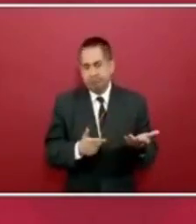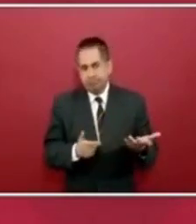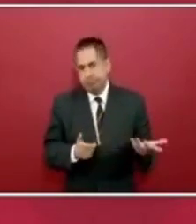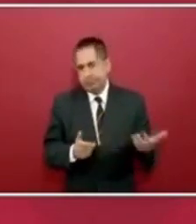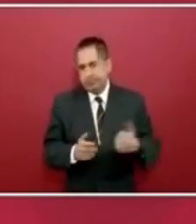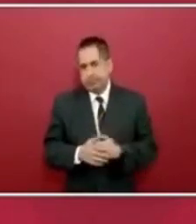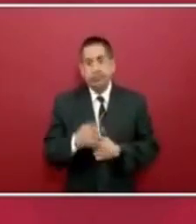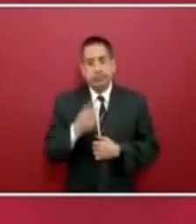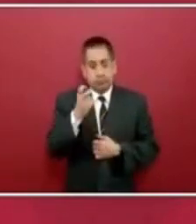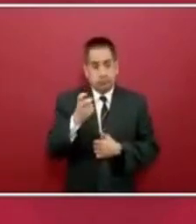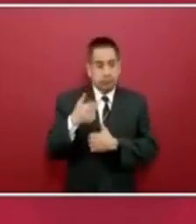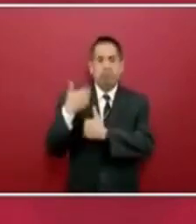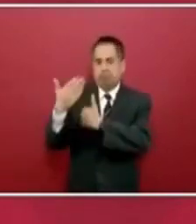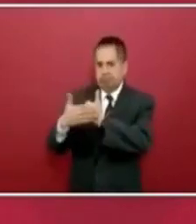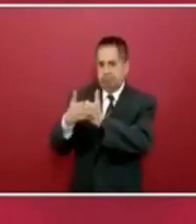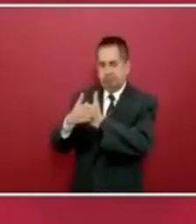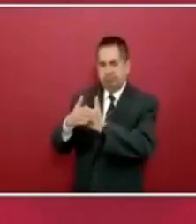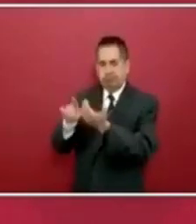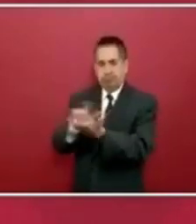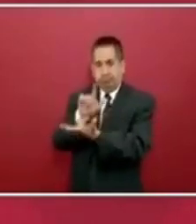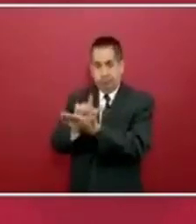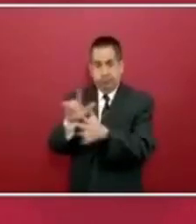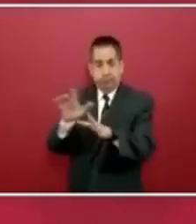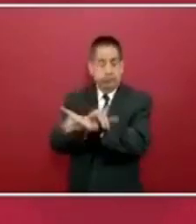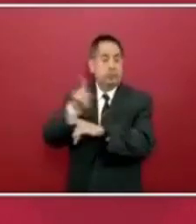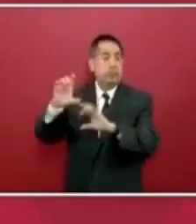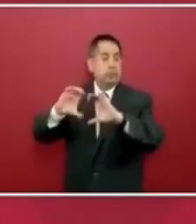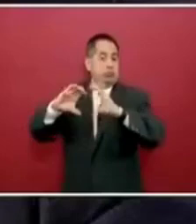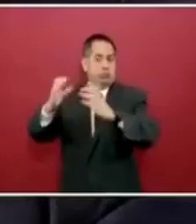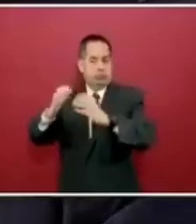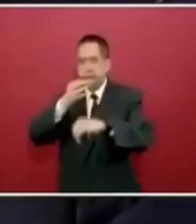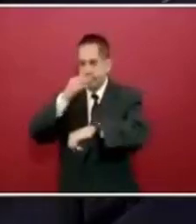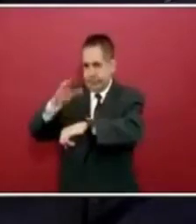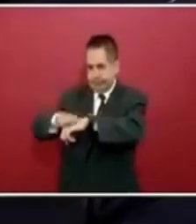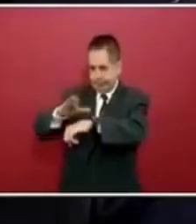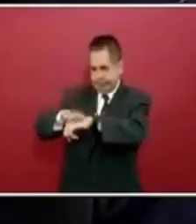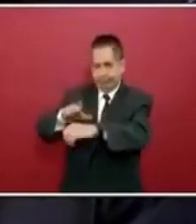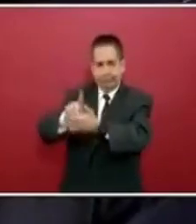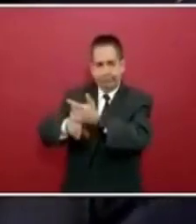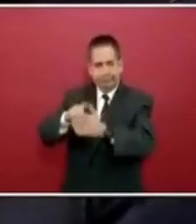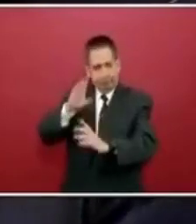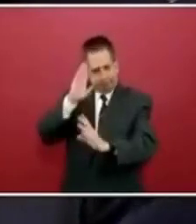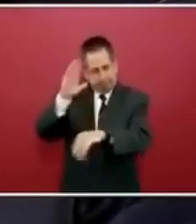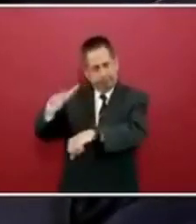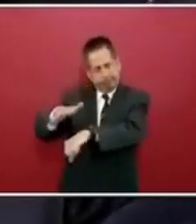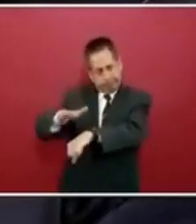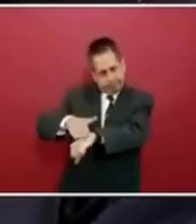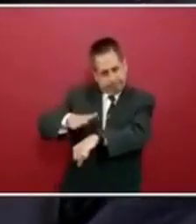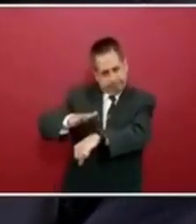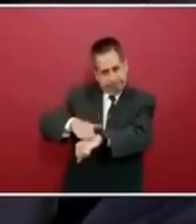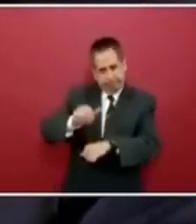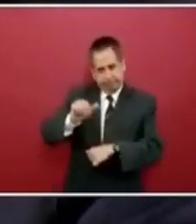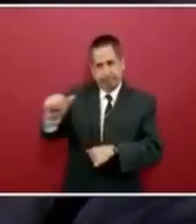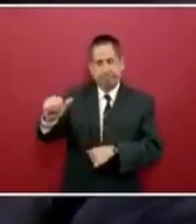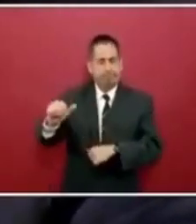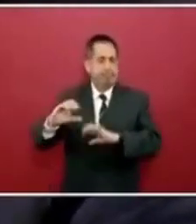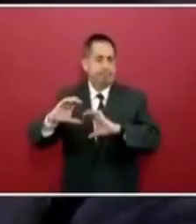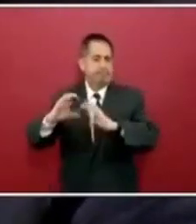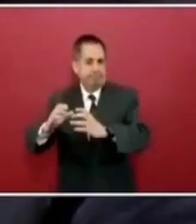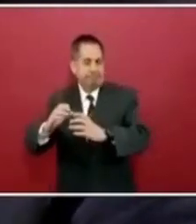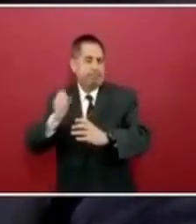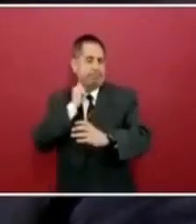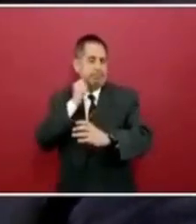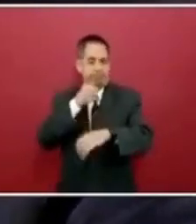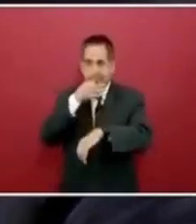por eso la reforma que está en el congreso aprovechó para hacer el exhorto la convocatoria a la